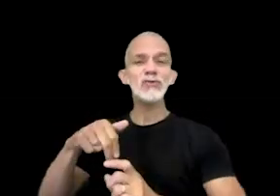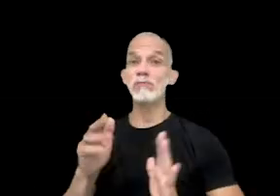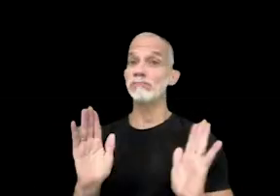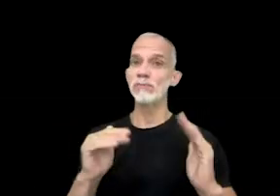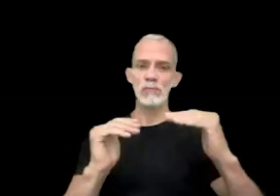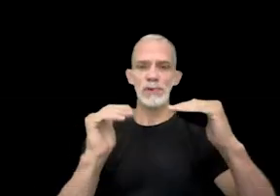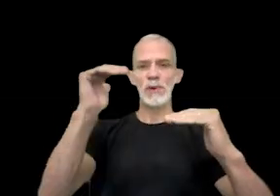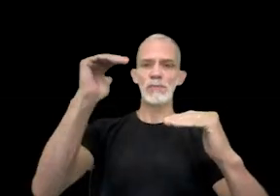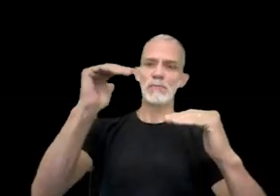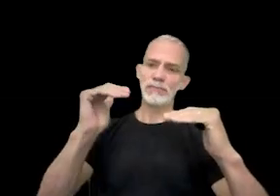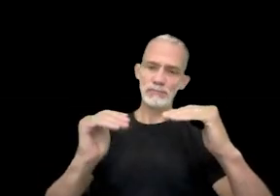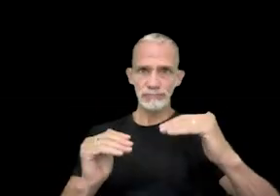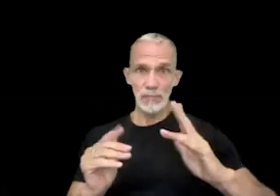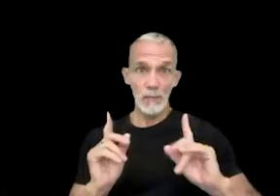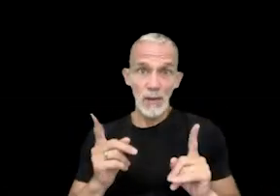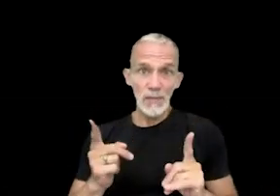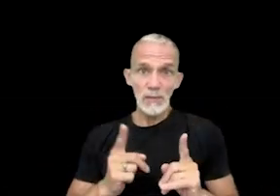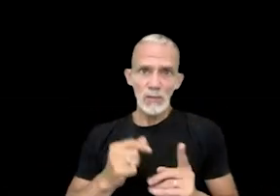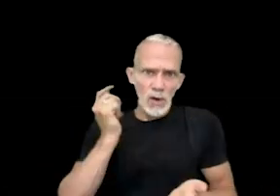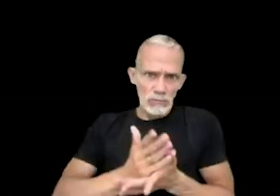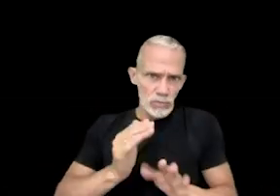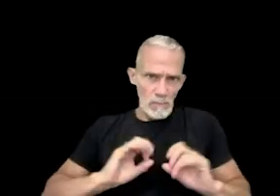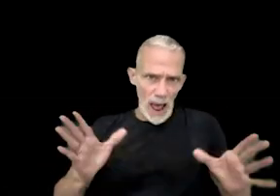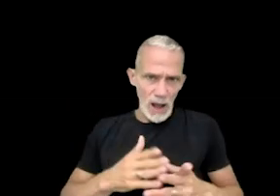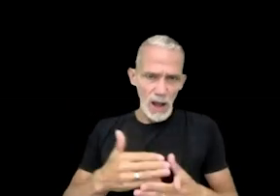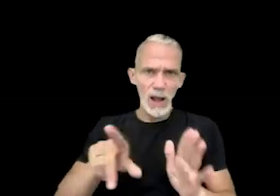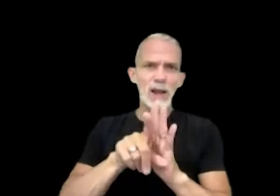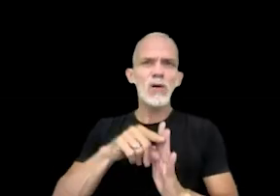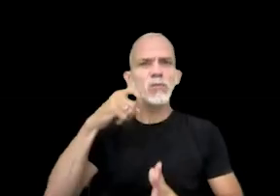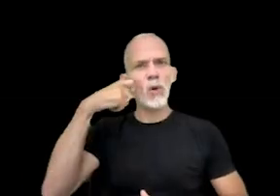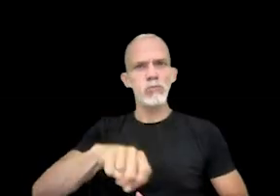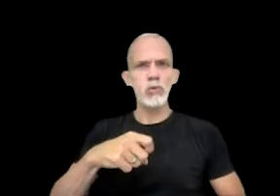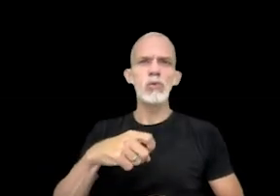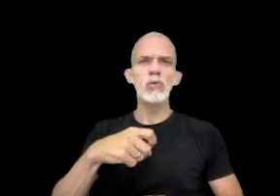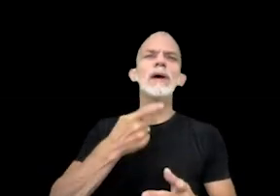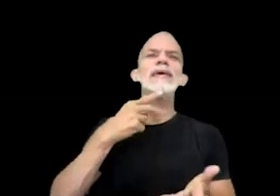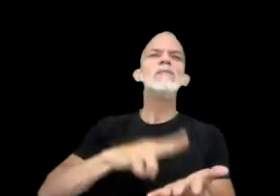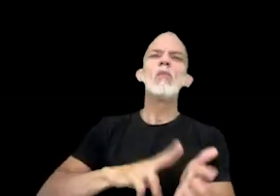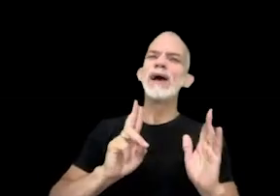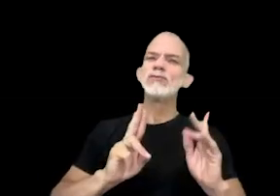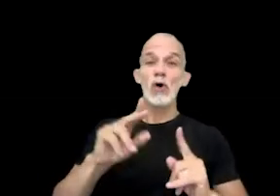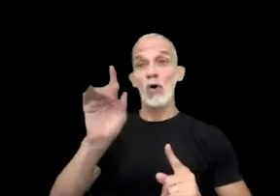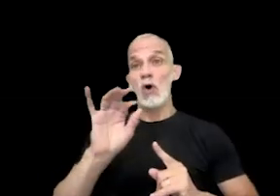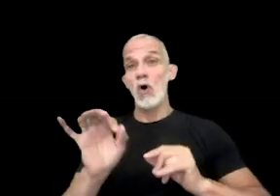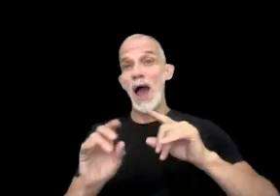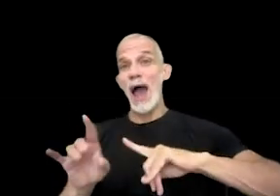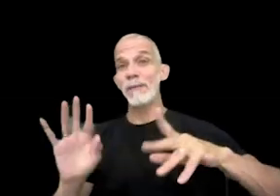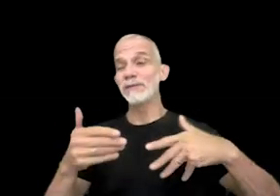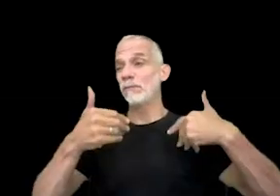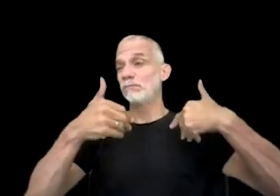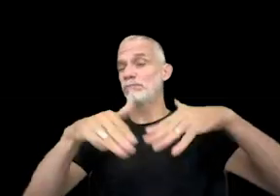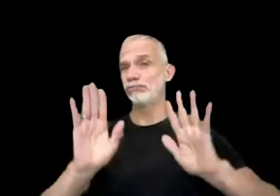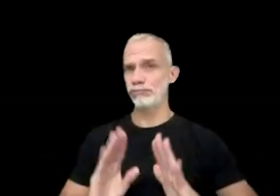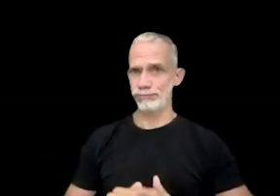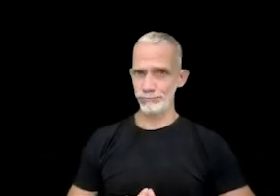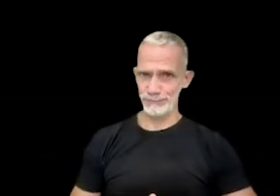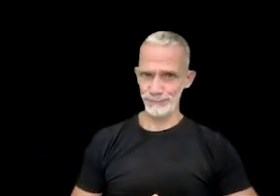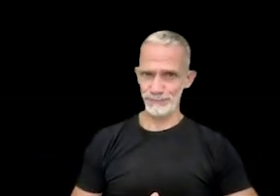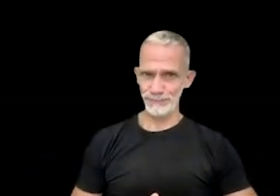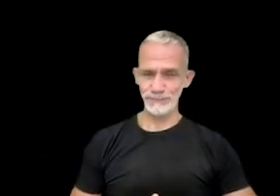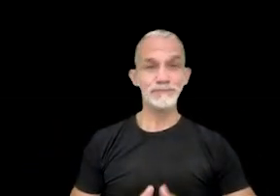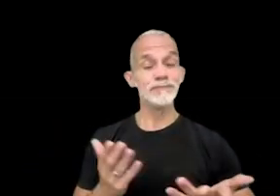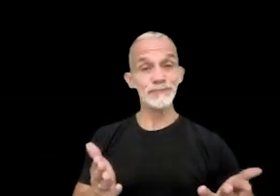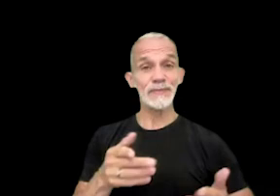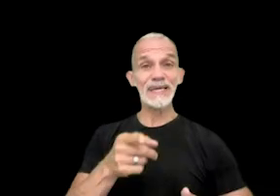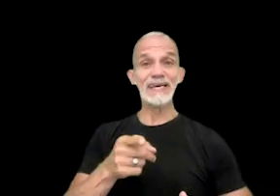grados vinculado a la infracción del contribuyente, que puede ser en algunos casos infraccional o en algunos casos de carácter penal. Y